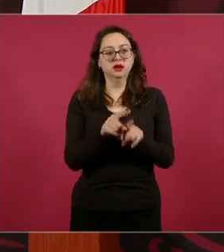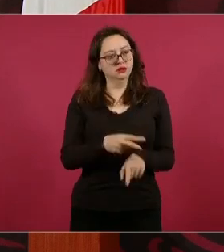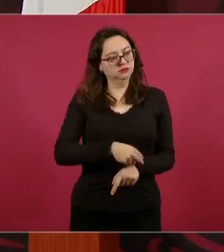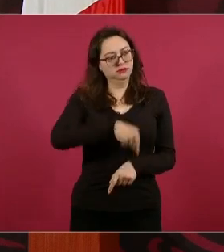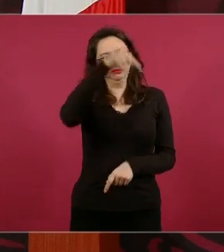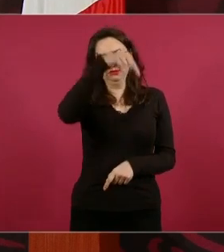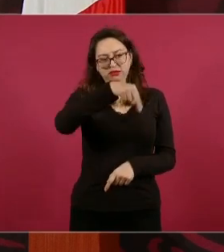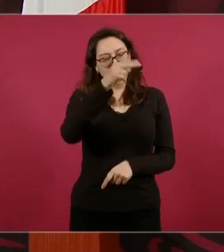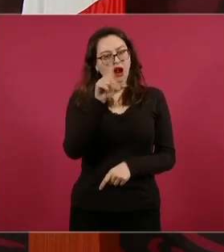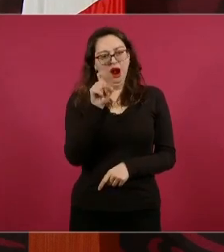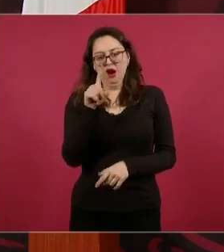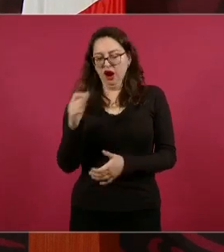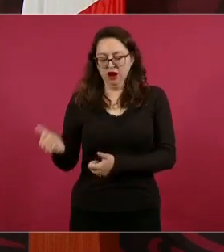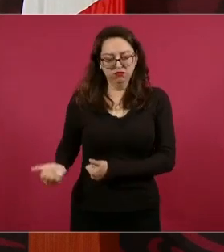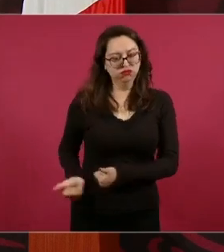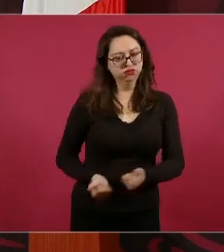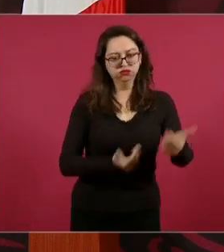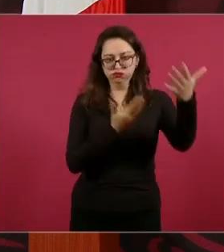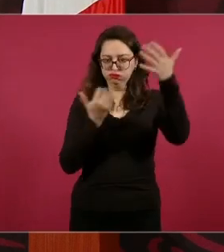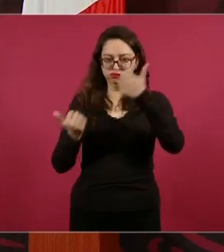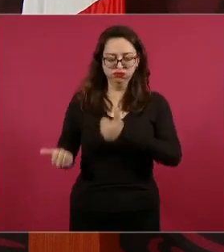el norte para llevar agua